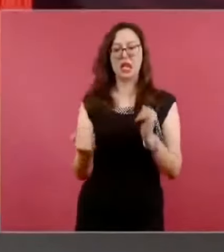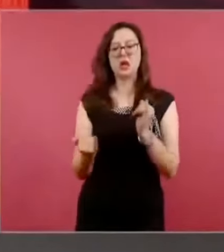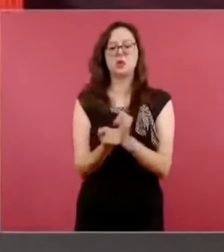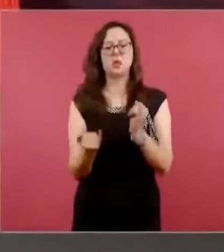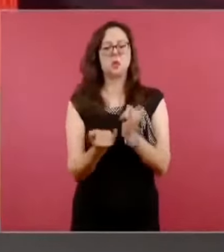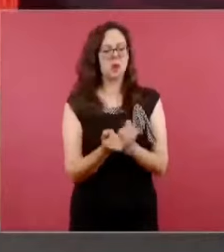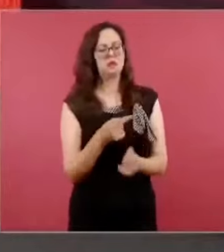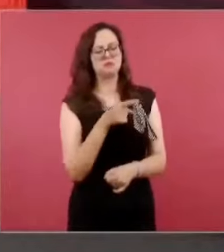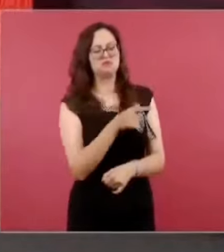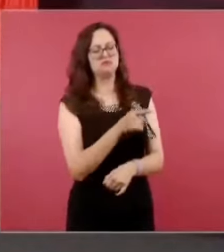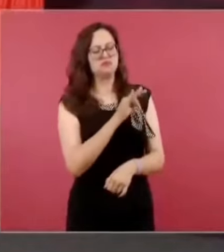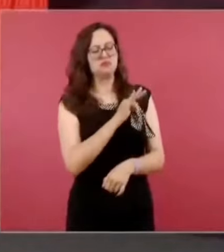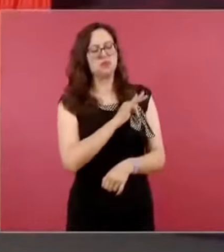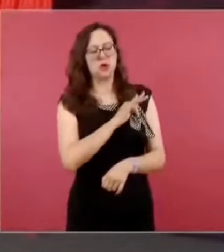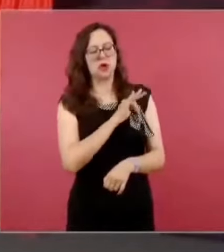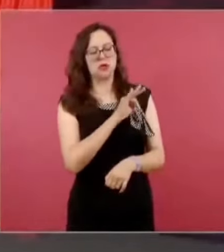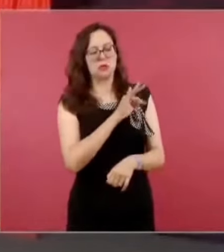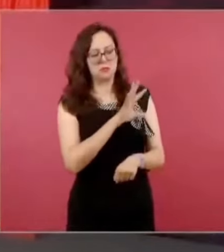Una especie de